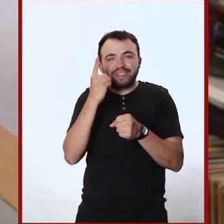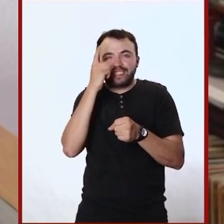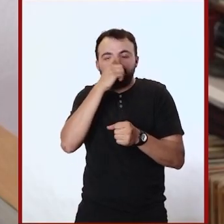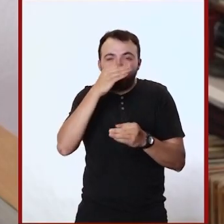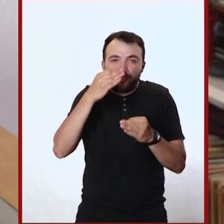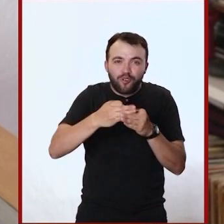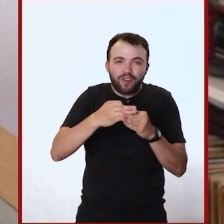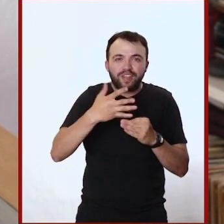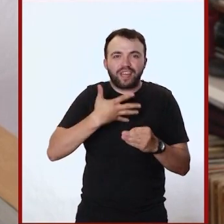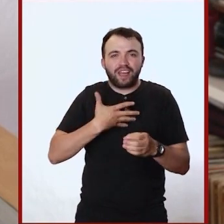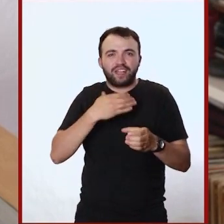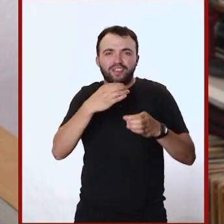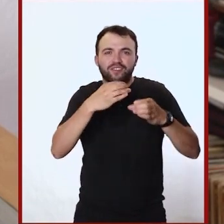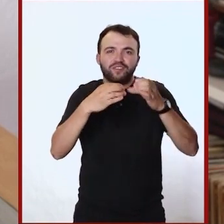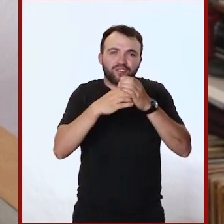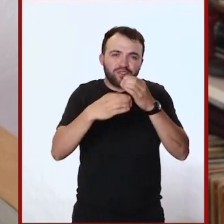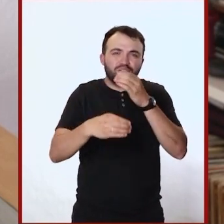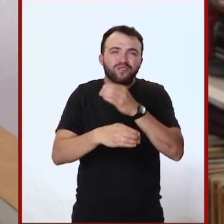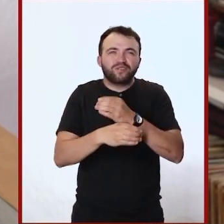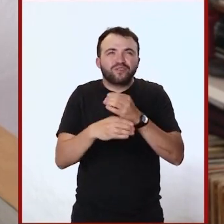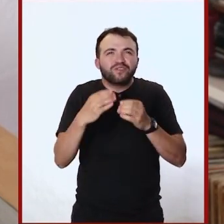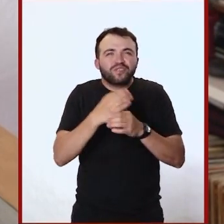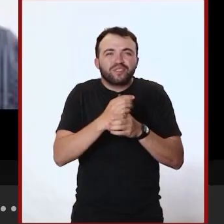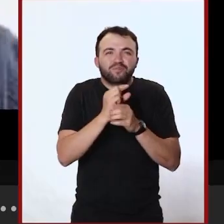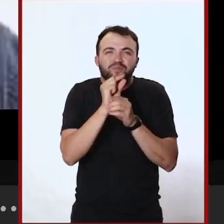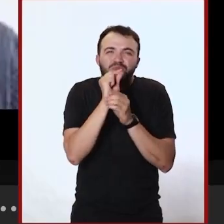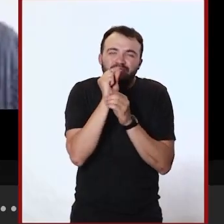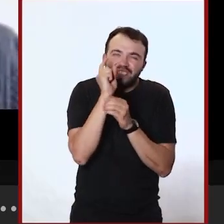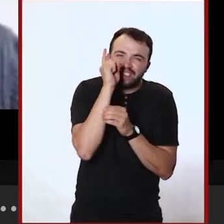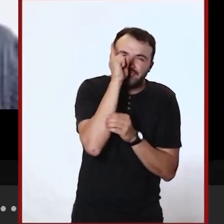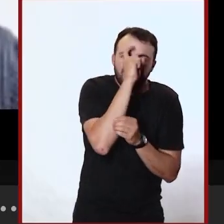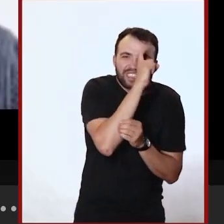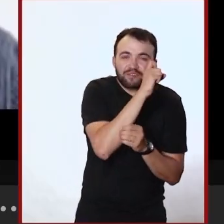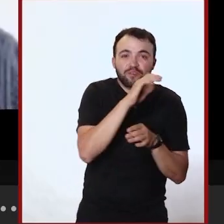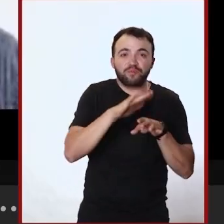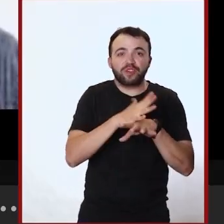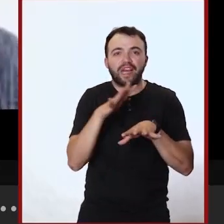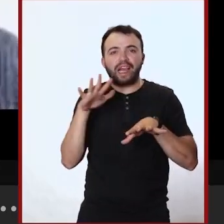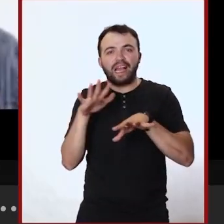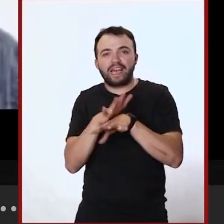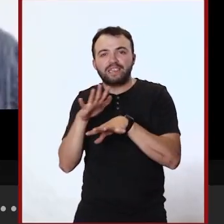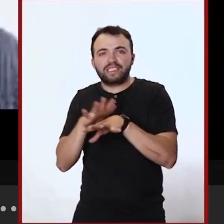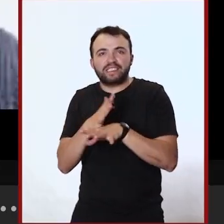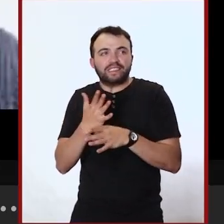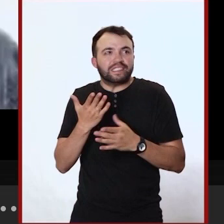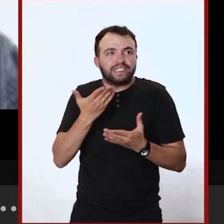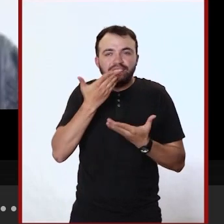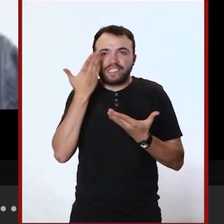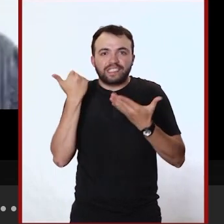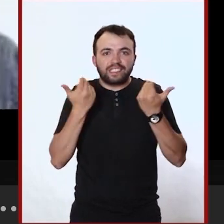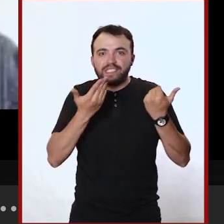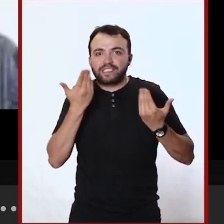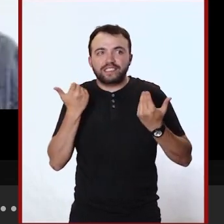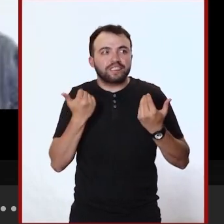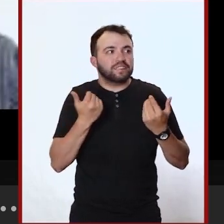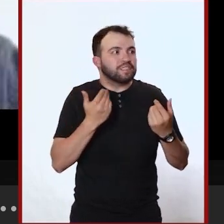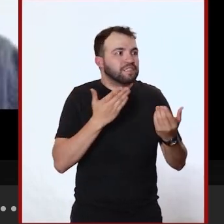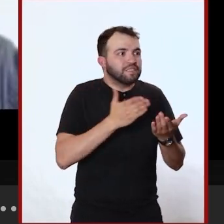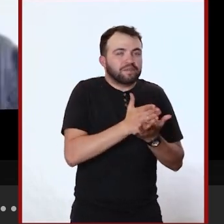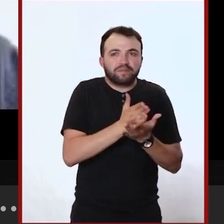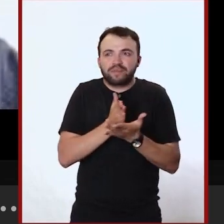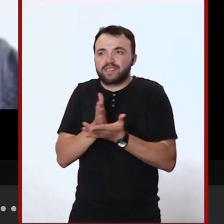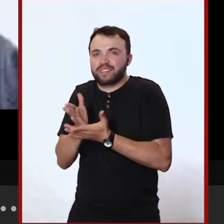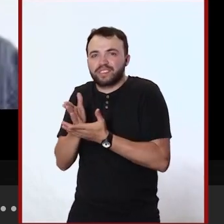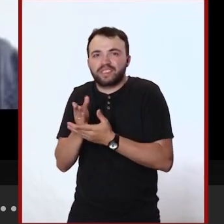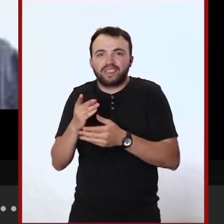han generado que los cambios generen mucha incertidumbre en muchos de los campos de nuestra vida.